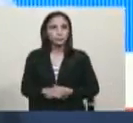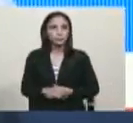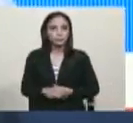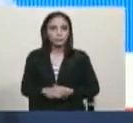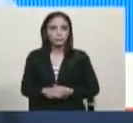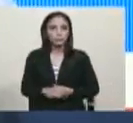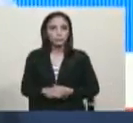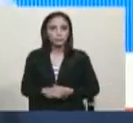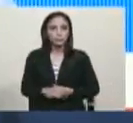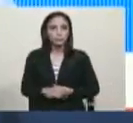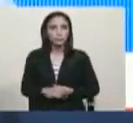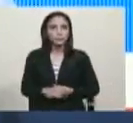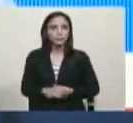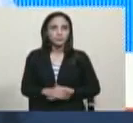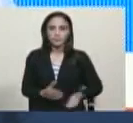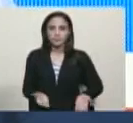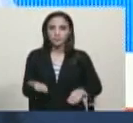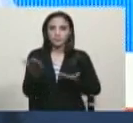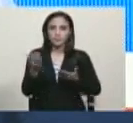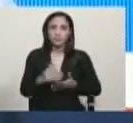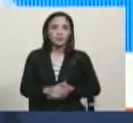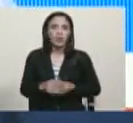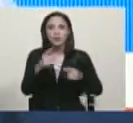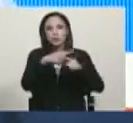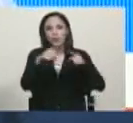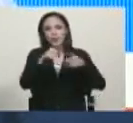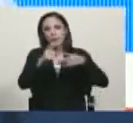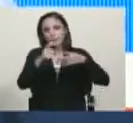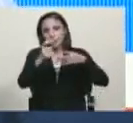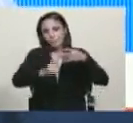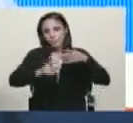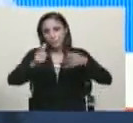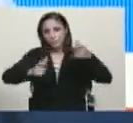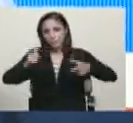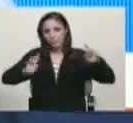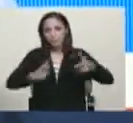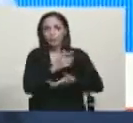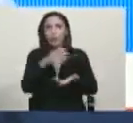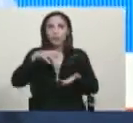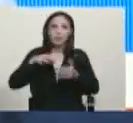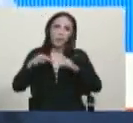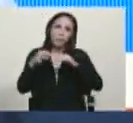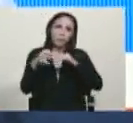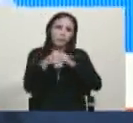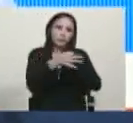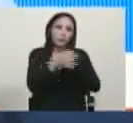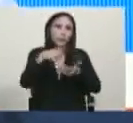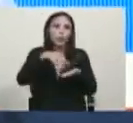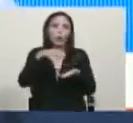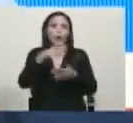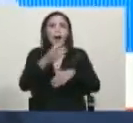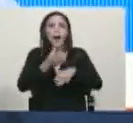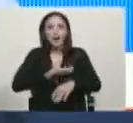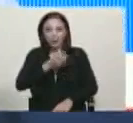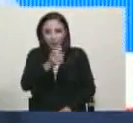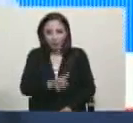Vladimir Labrador de Colón, camarada, Luis Caldera de Mara, camarada,